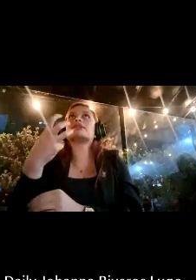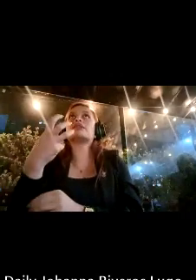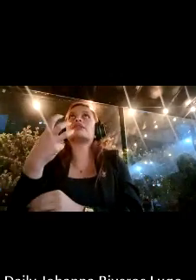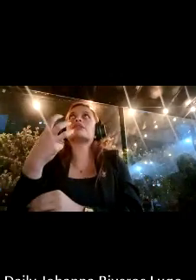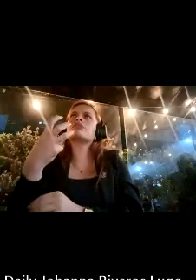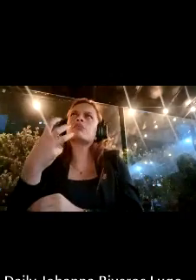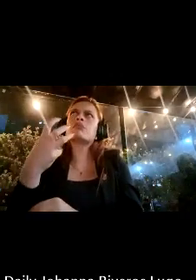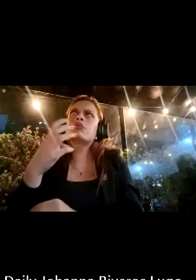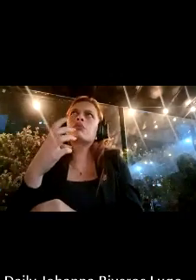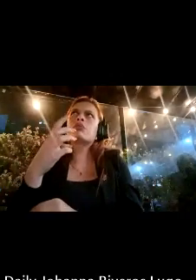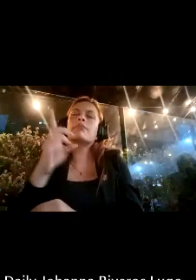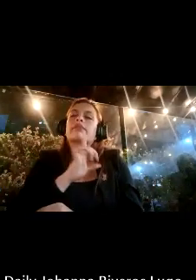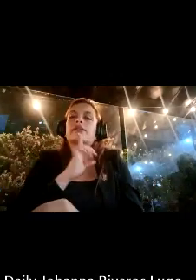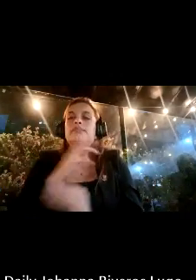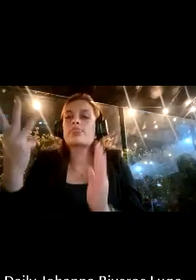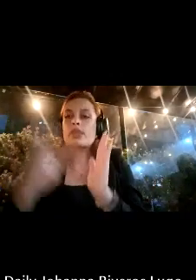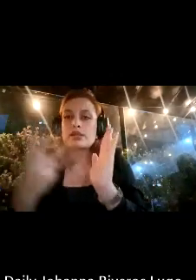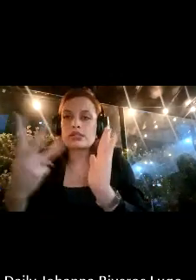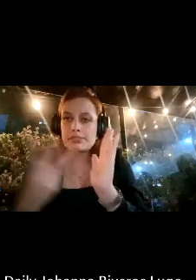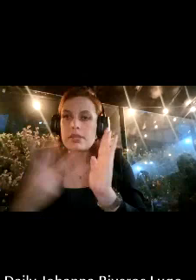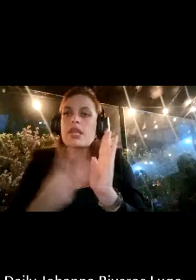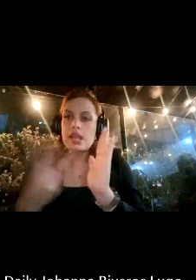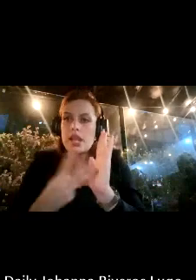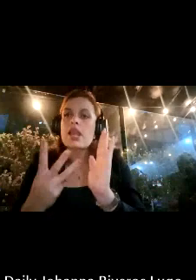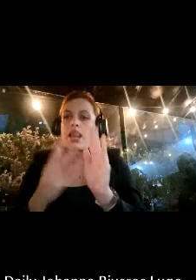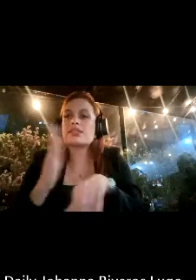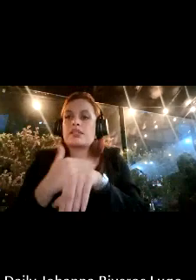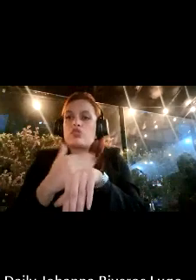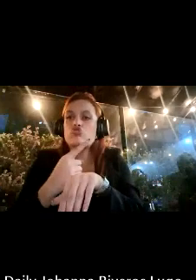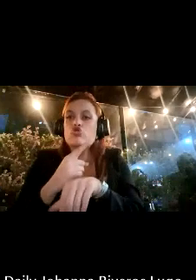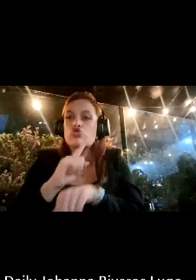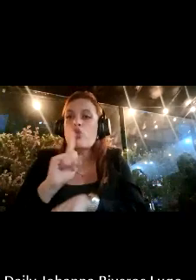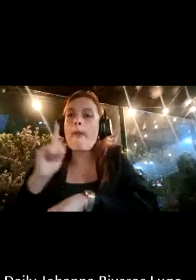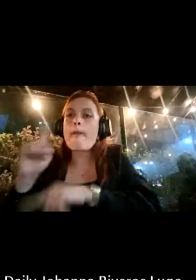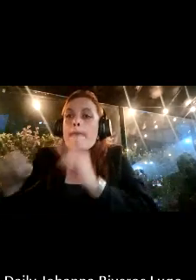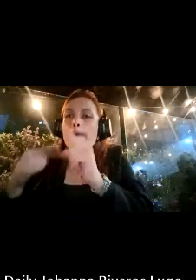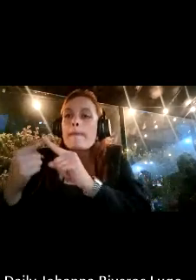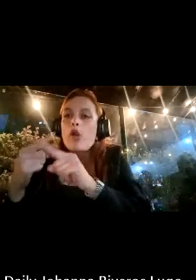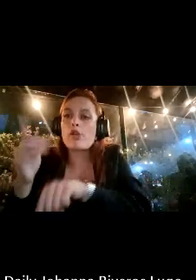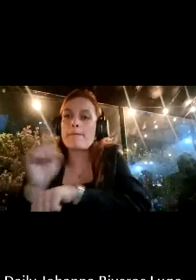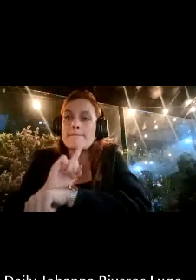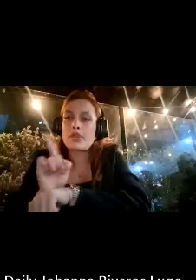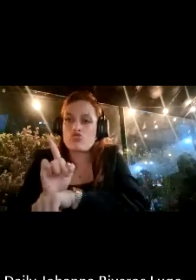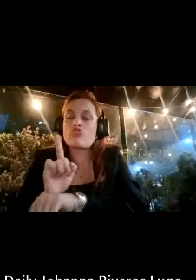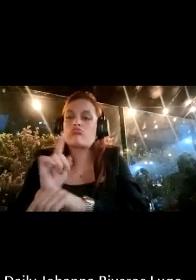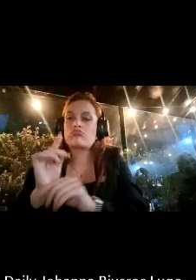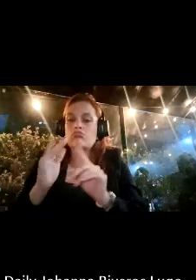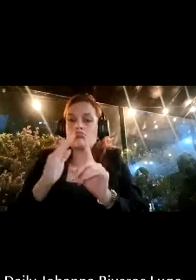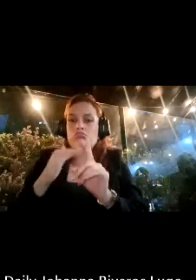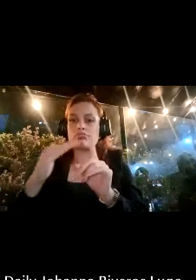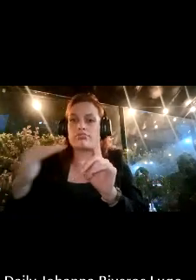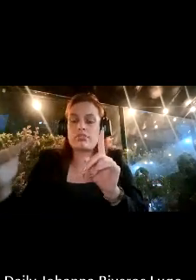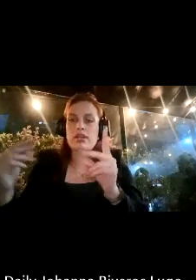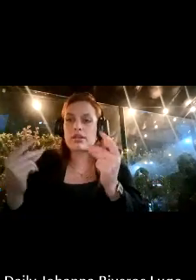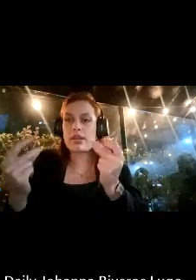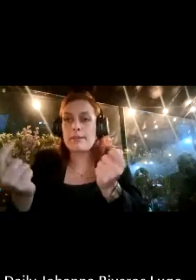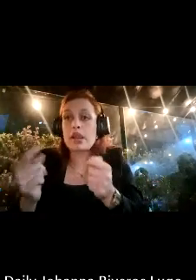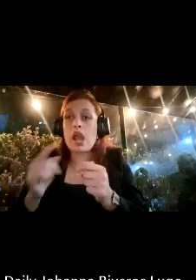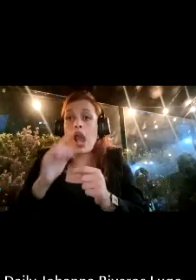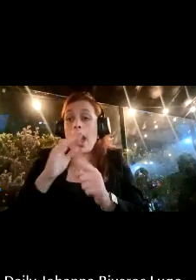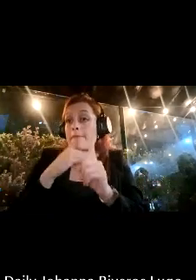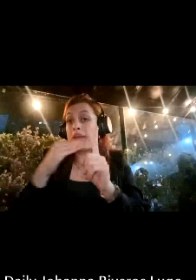como podemos ver con este ejemplo, el sonido viaja no a una velocidad constante, sino